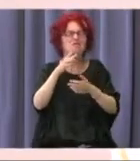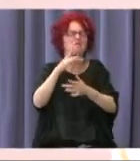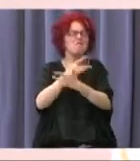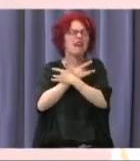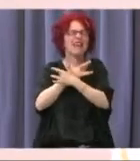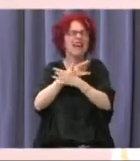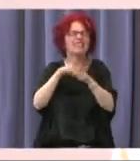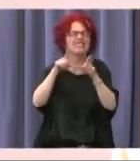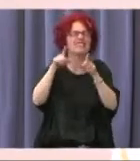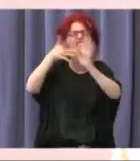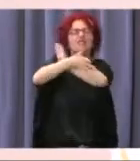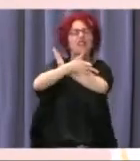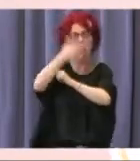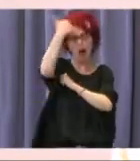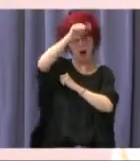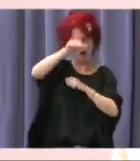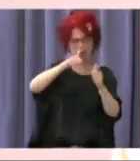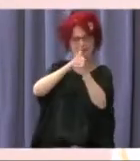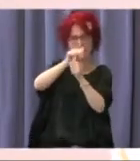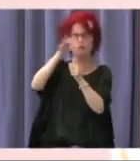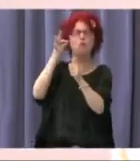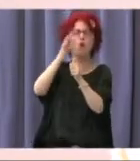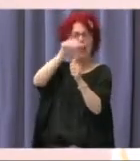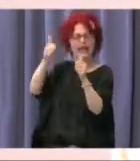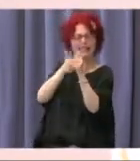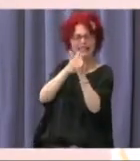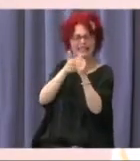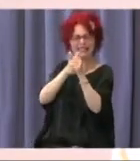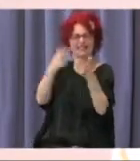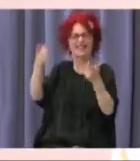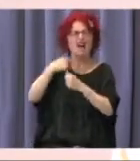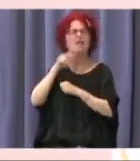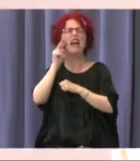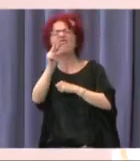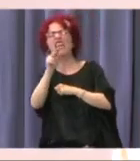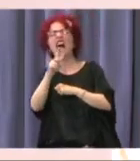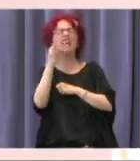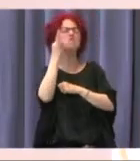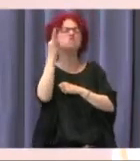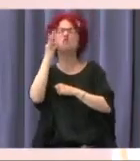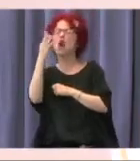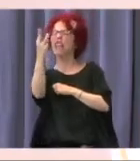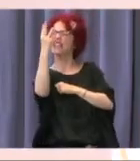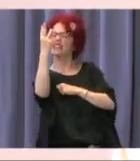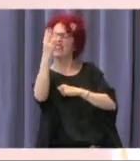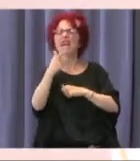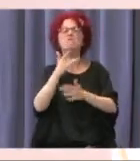Cuando yo era pequeña y venían tres mujeres, y ahí vienen las tres Marías, la mierda, la caca y la porquería.